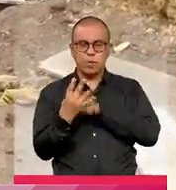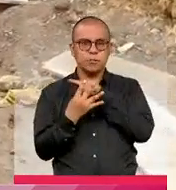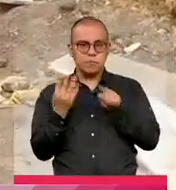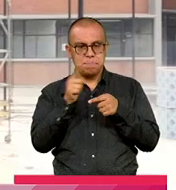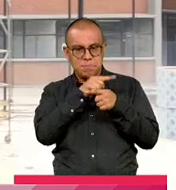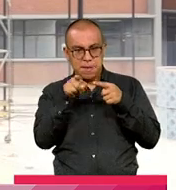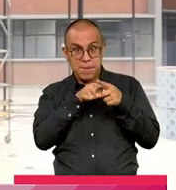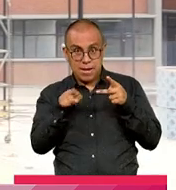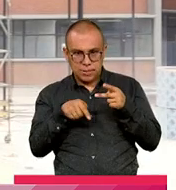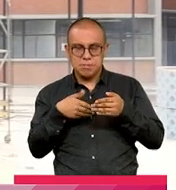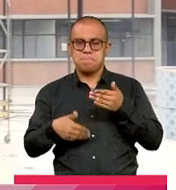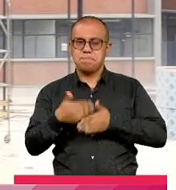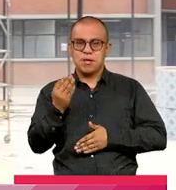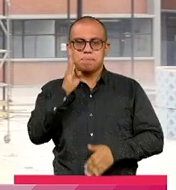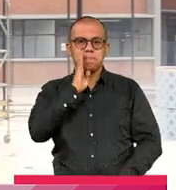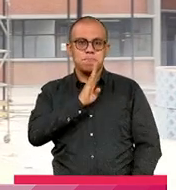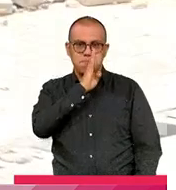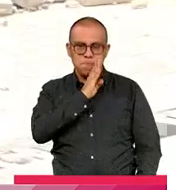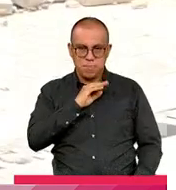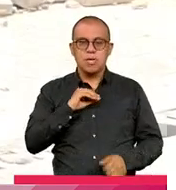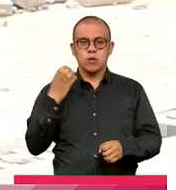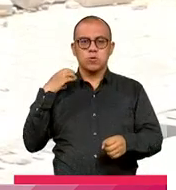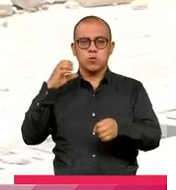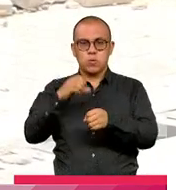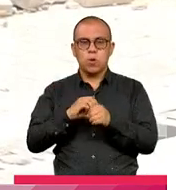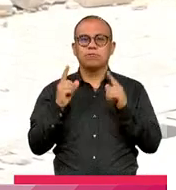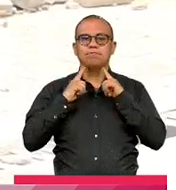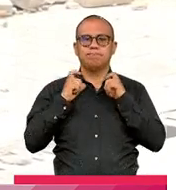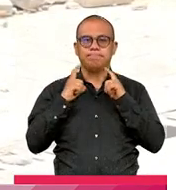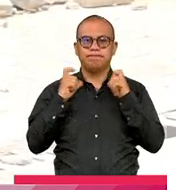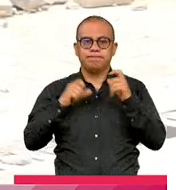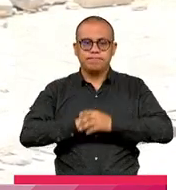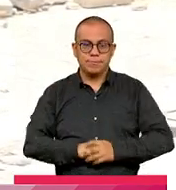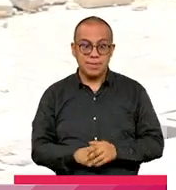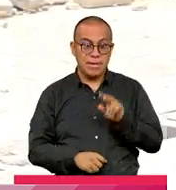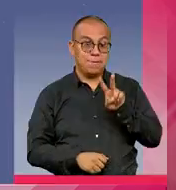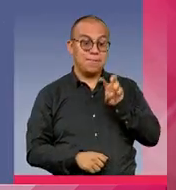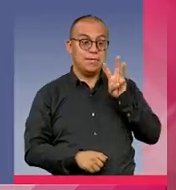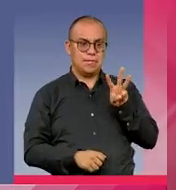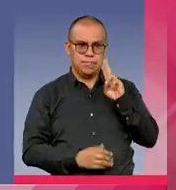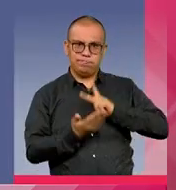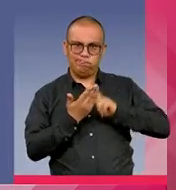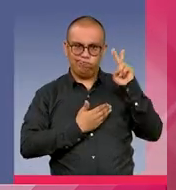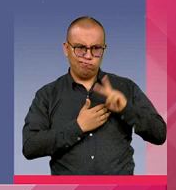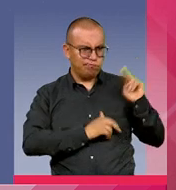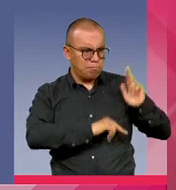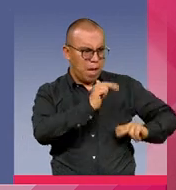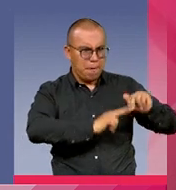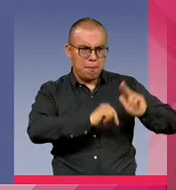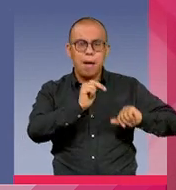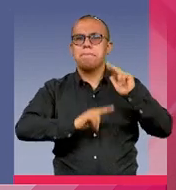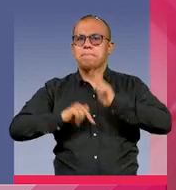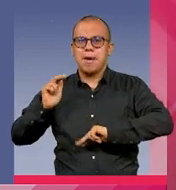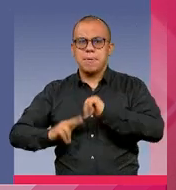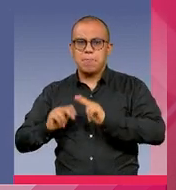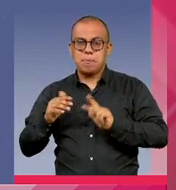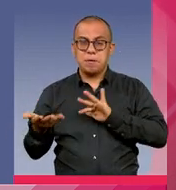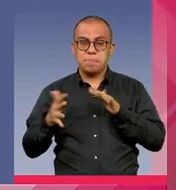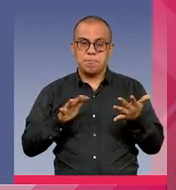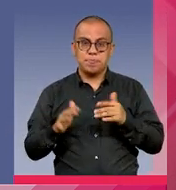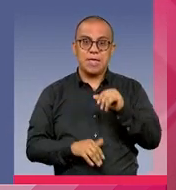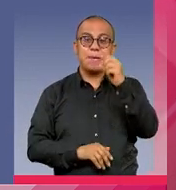próximas semanas en bosa ciudad bolívar y engativá esos 23 proyectos de infraestructura van a beneficiar alrededor de